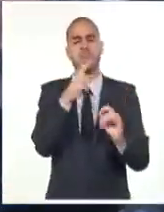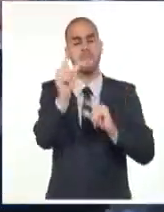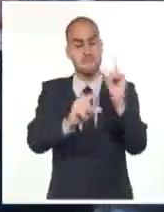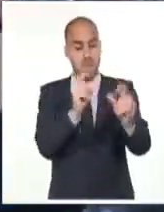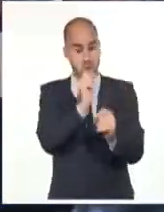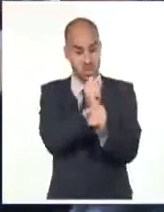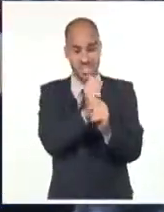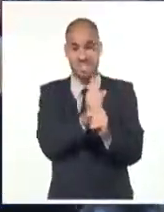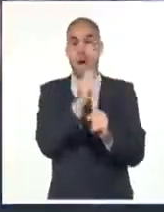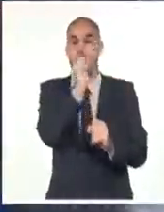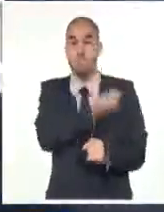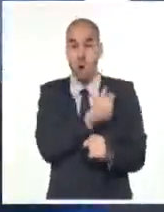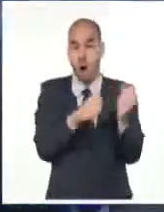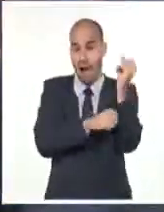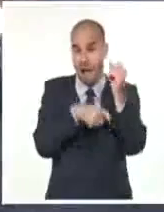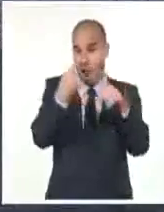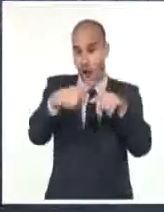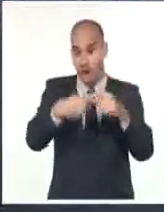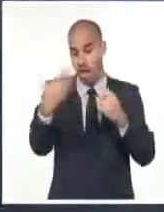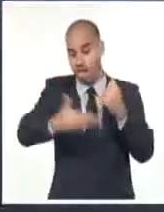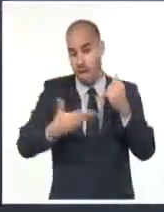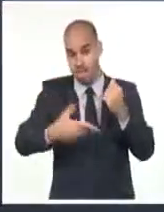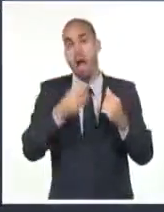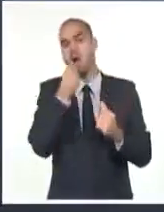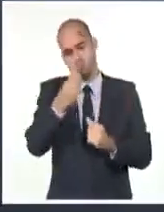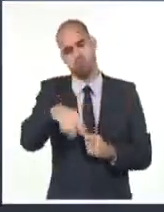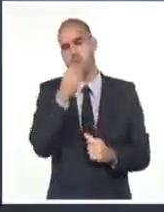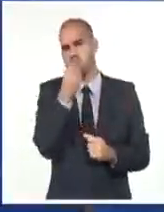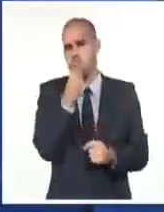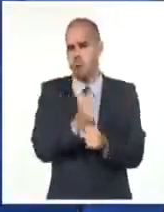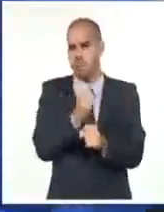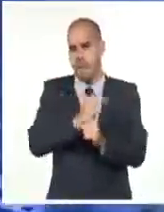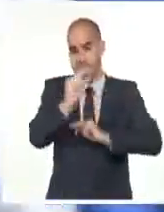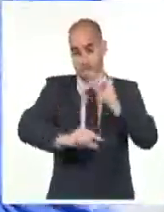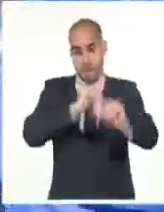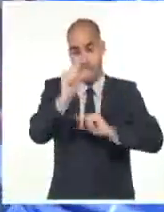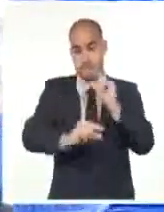de cerdo, ejemplo a seguir para alcanzar la soberanía